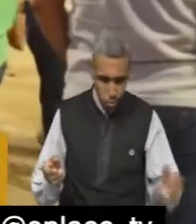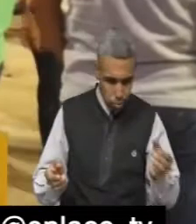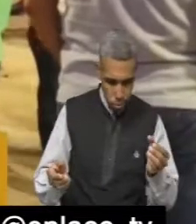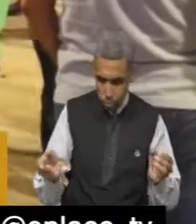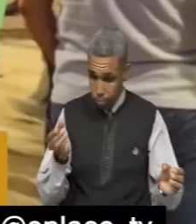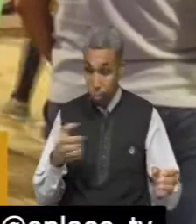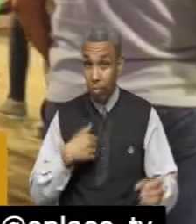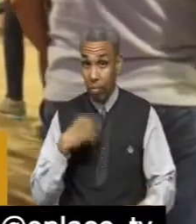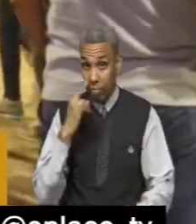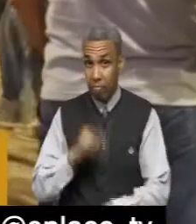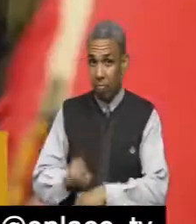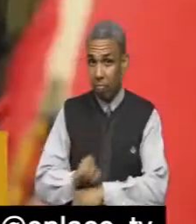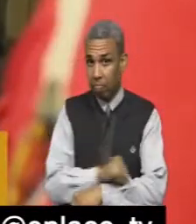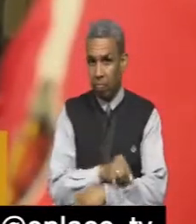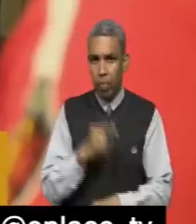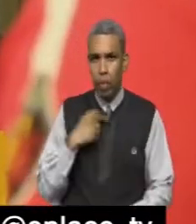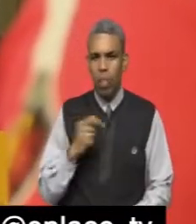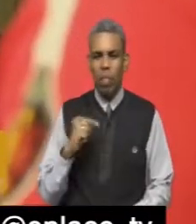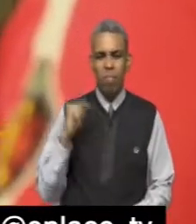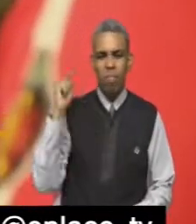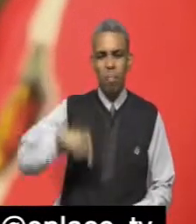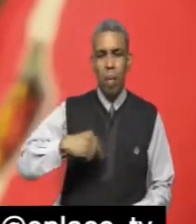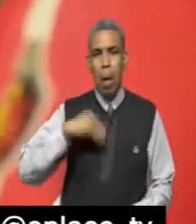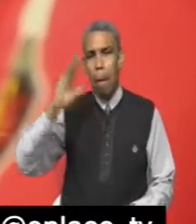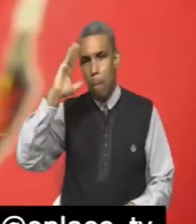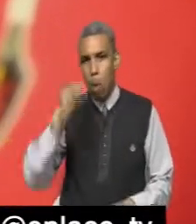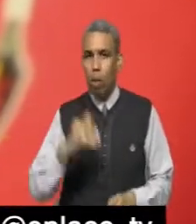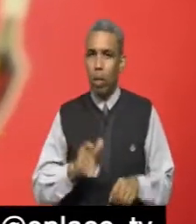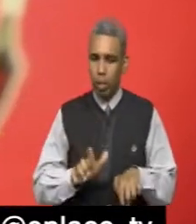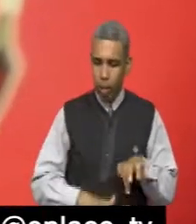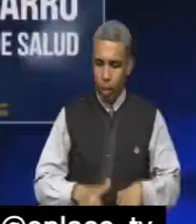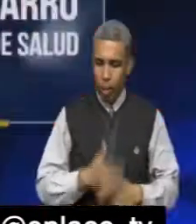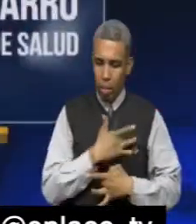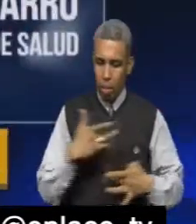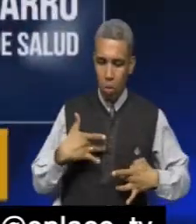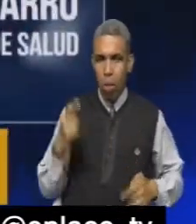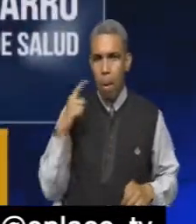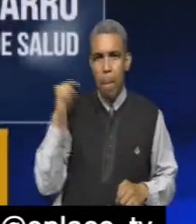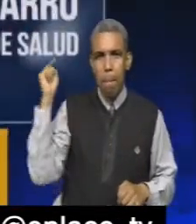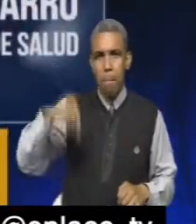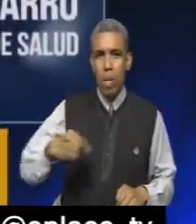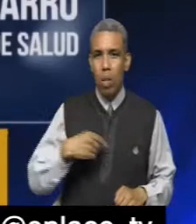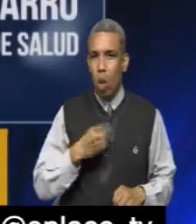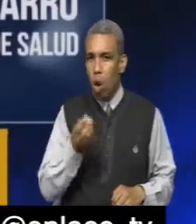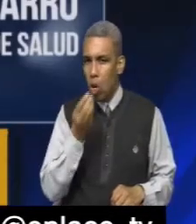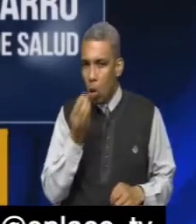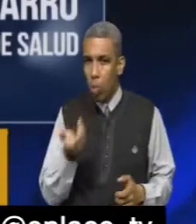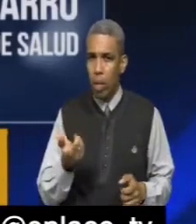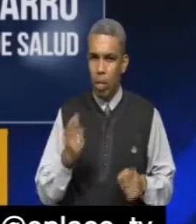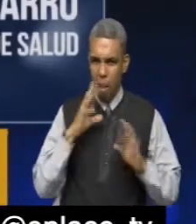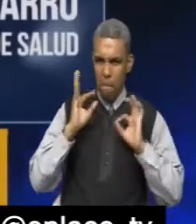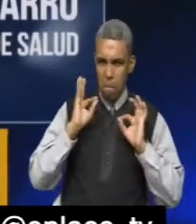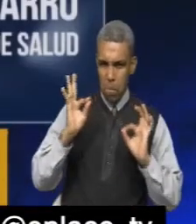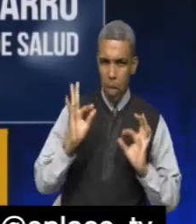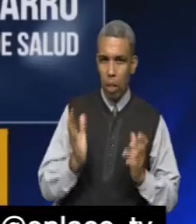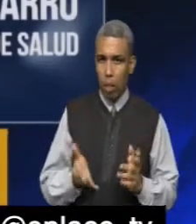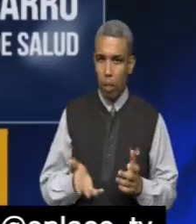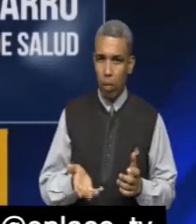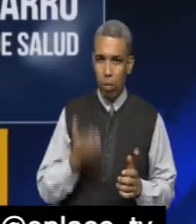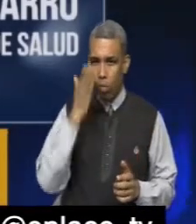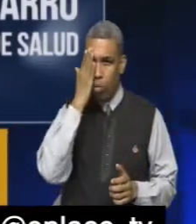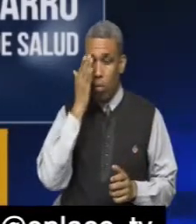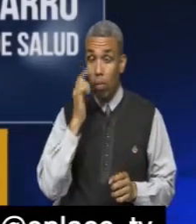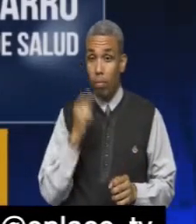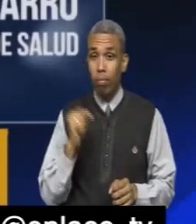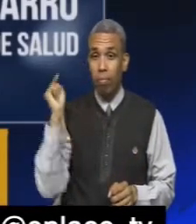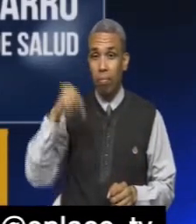los comerciantes cumplieran con las condiciones sanitarias para el expendio de alimentos. Han venido en aumento ese mismo tipo de